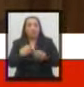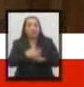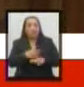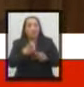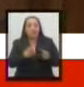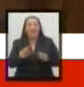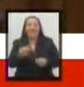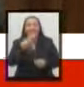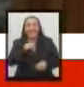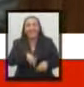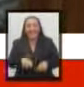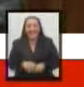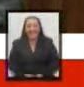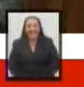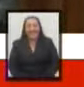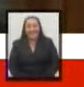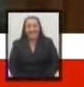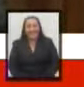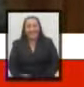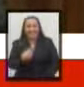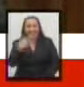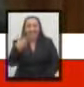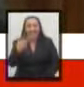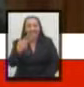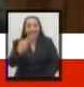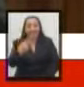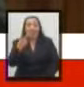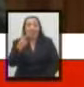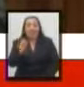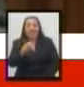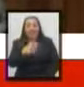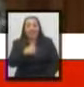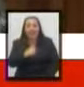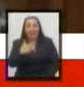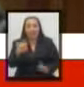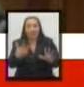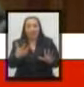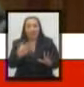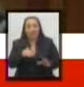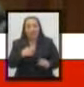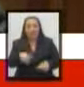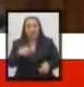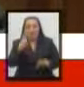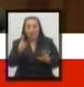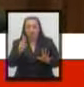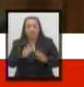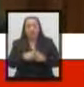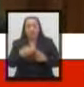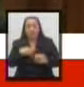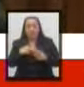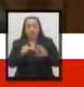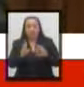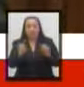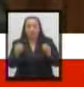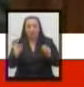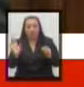nietos. Olvídate, yo hago eso. Yo tengo 3 nietos, uno de 20 años y 2 de 8 años. ¿Aquí dónde me ven? Empecé muy joven, me casé muy joven, no vayan